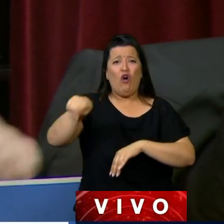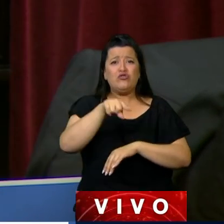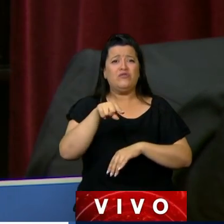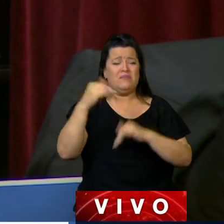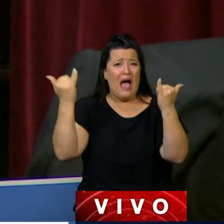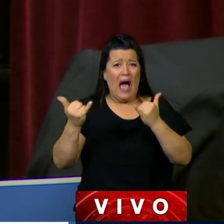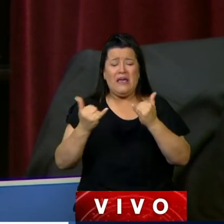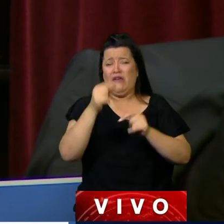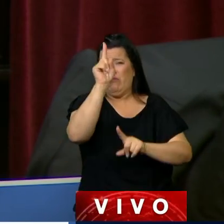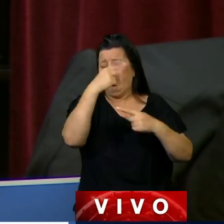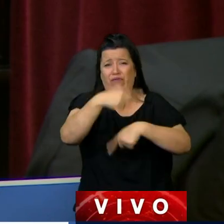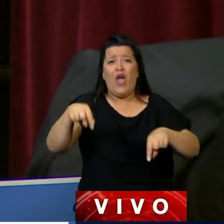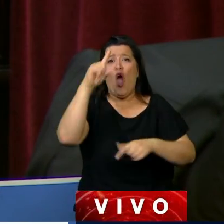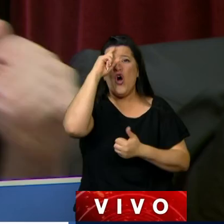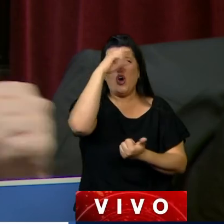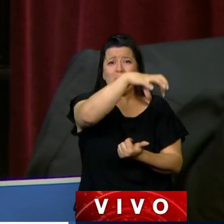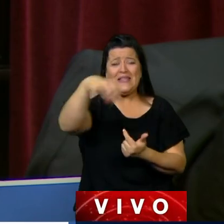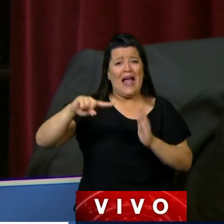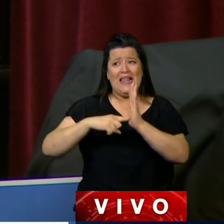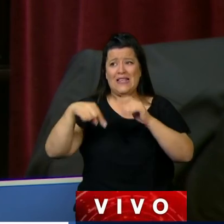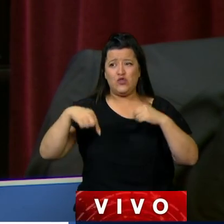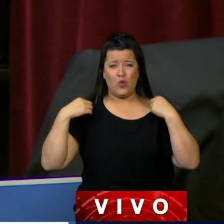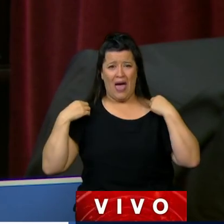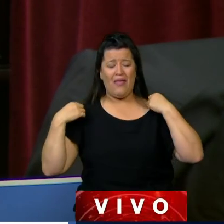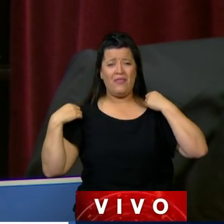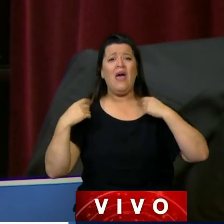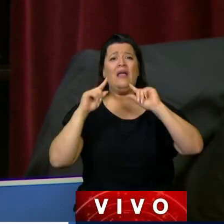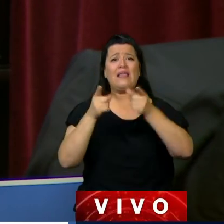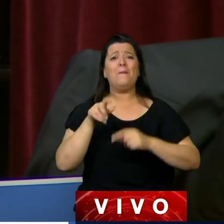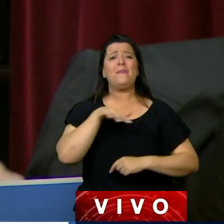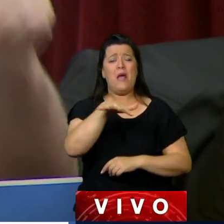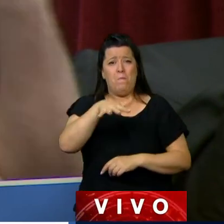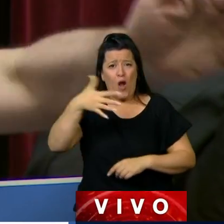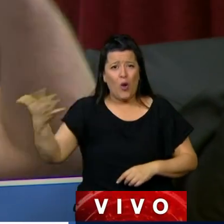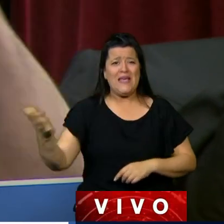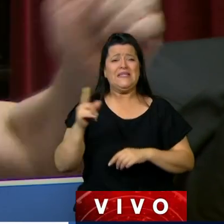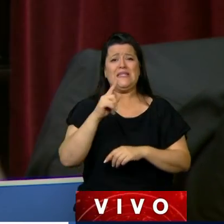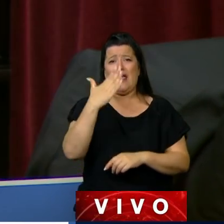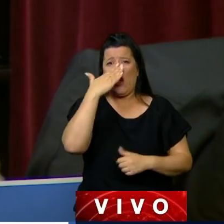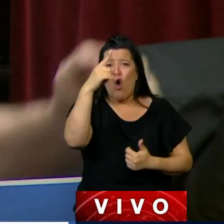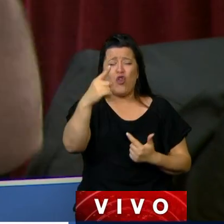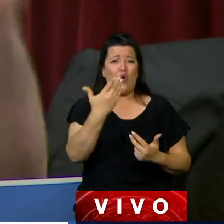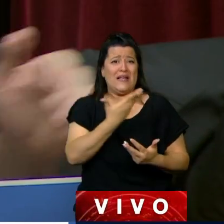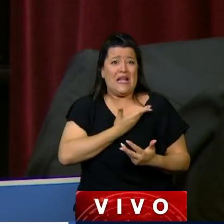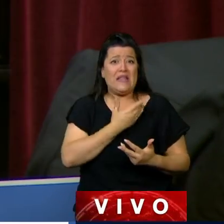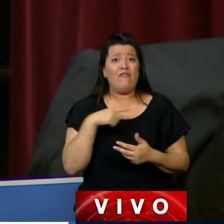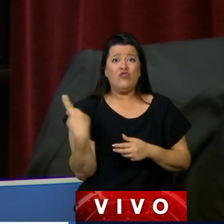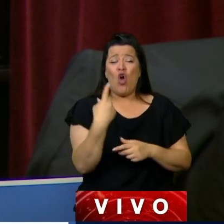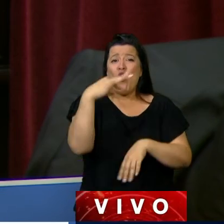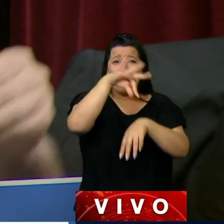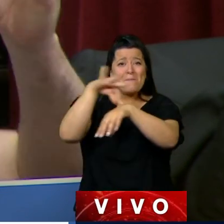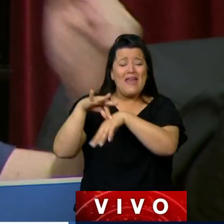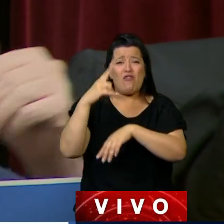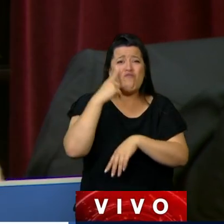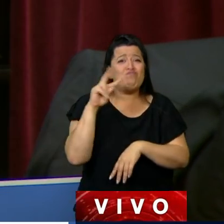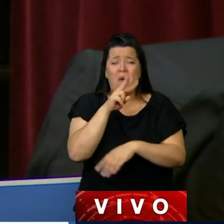distintos hospitales de la Ciudad de Buenos Aires, de la provincia de Buenos Aires, de Córdoba, de Santa Fe, están peleando